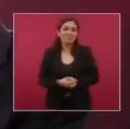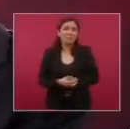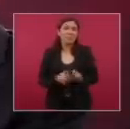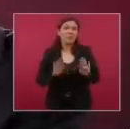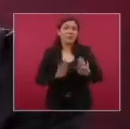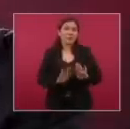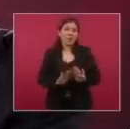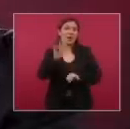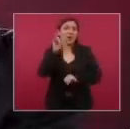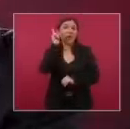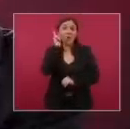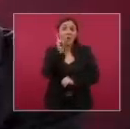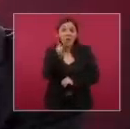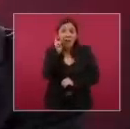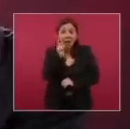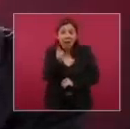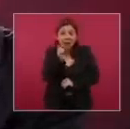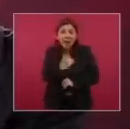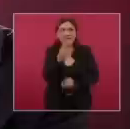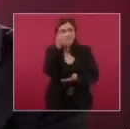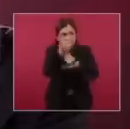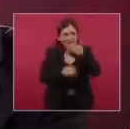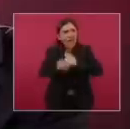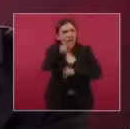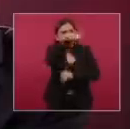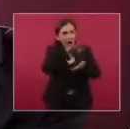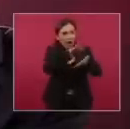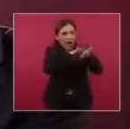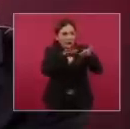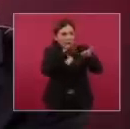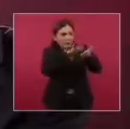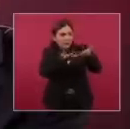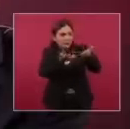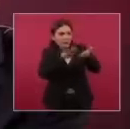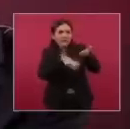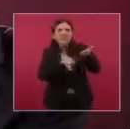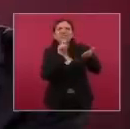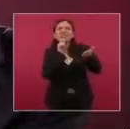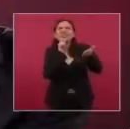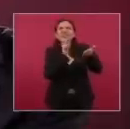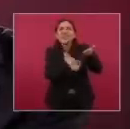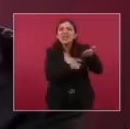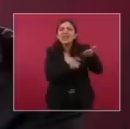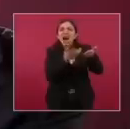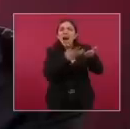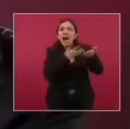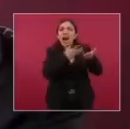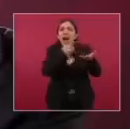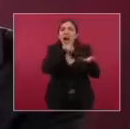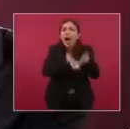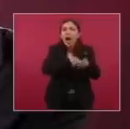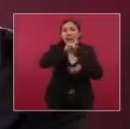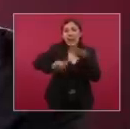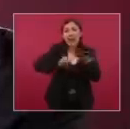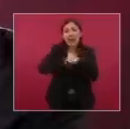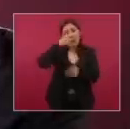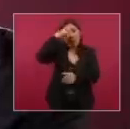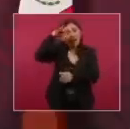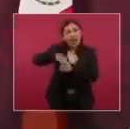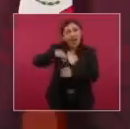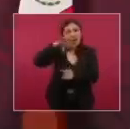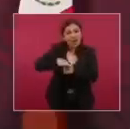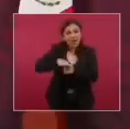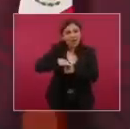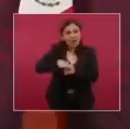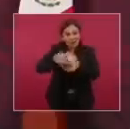Ojalá y leyeran lo que contiene la ley electoral